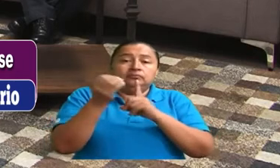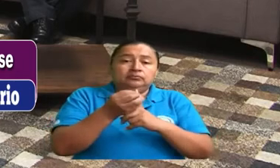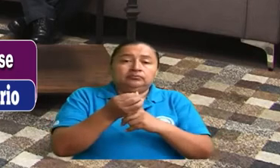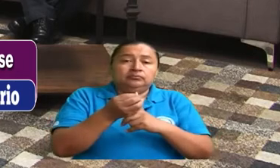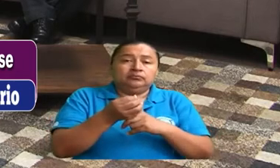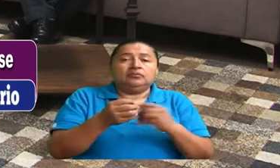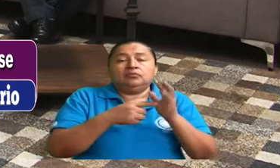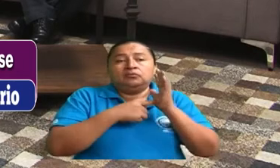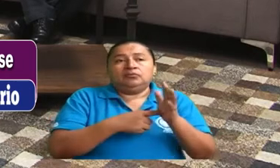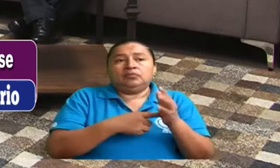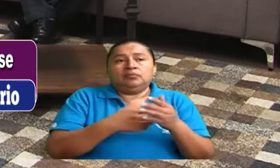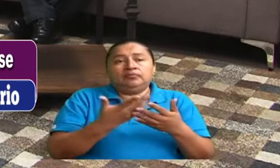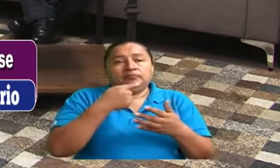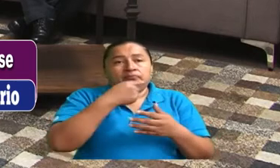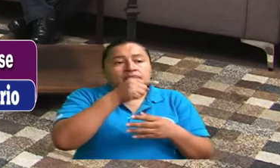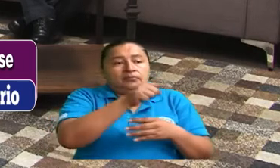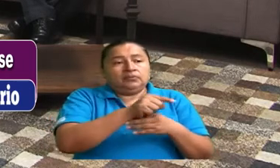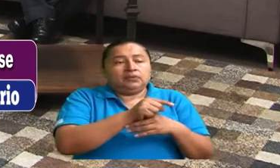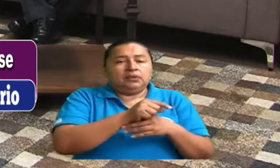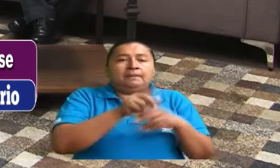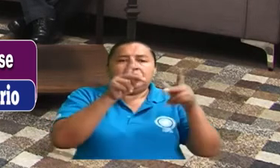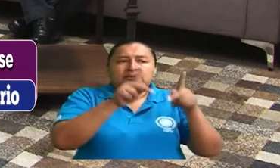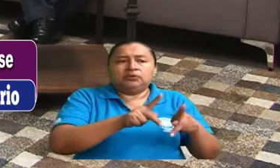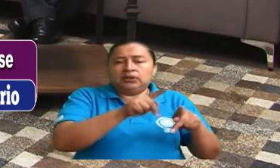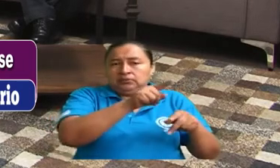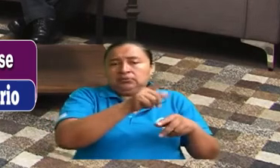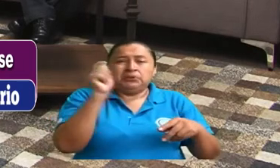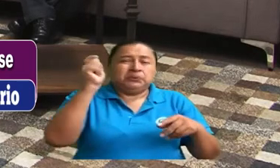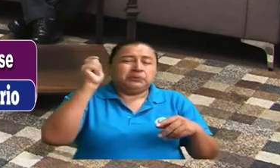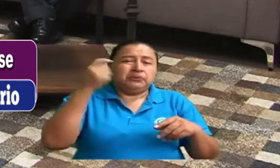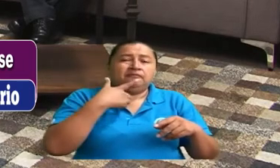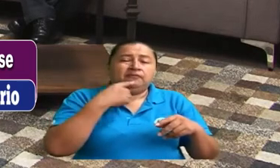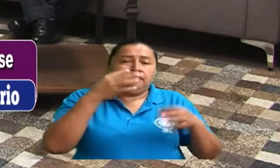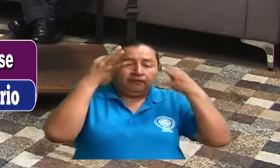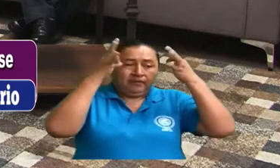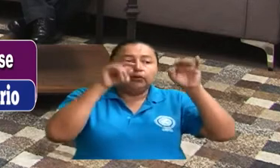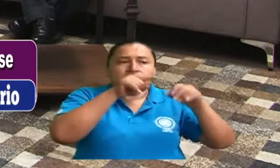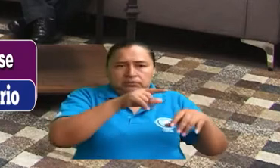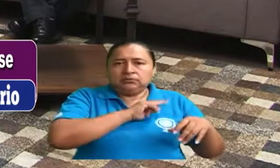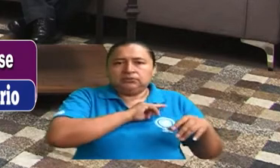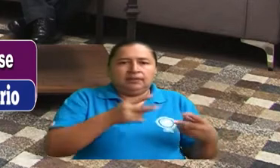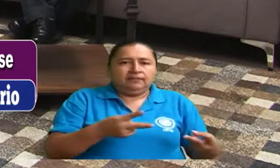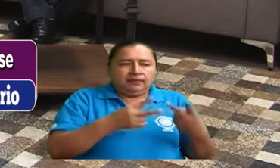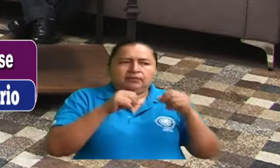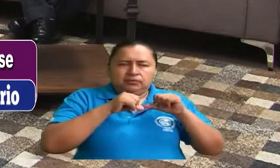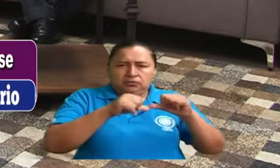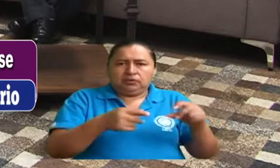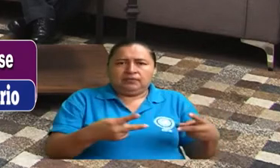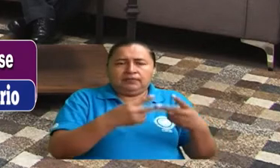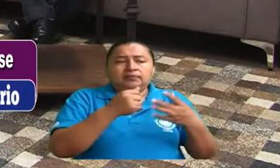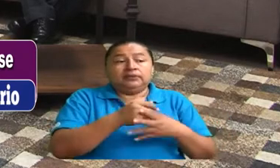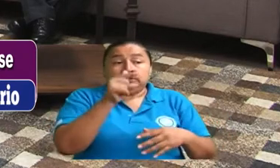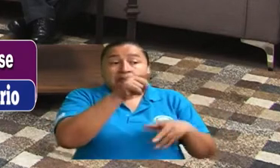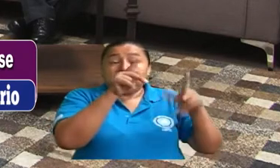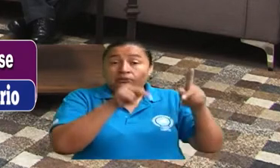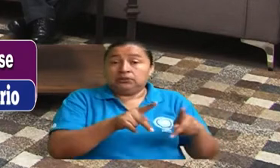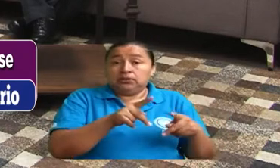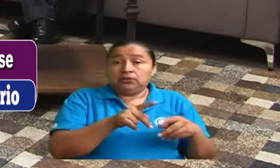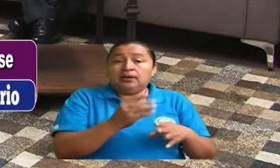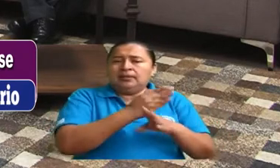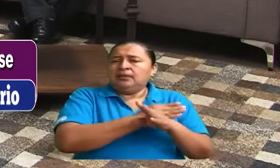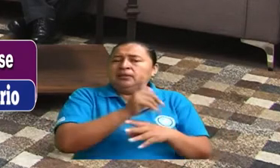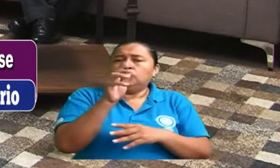por ejemplo, el caso de los personajes, ¿no?, que te mencionaba ahí, están vivos todavía, ¿verdad? Hombre,